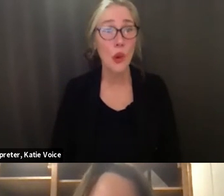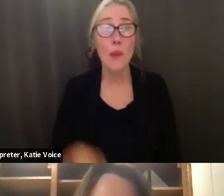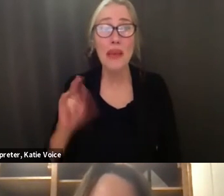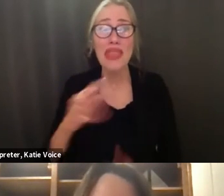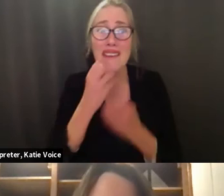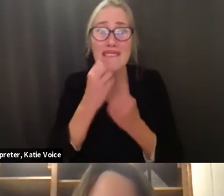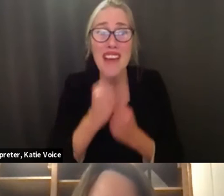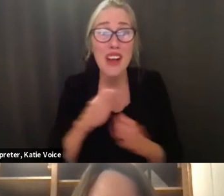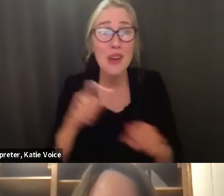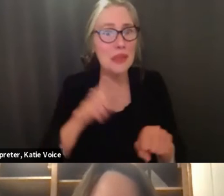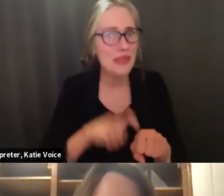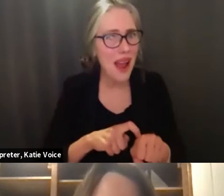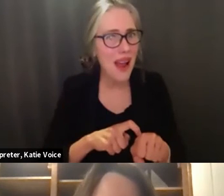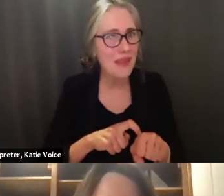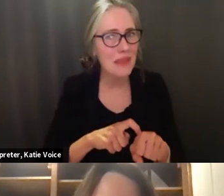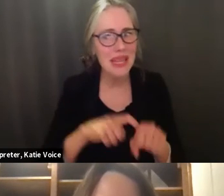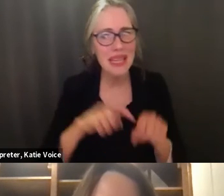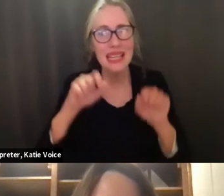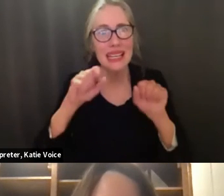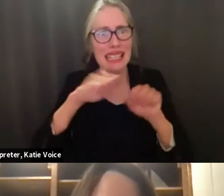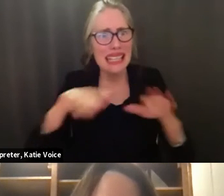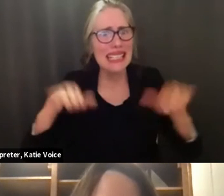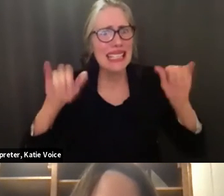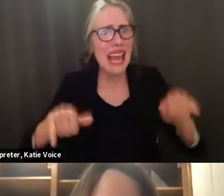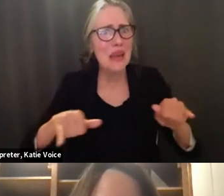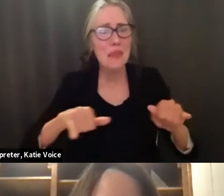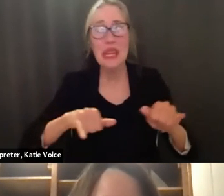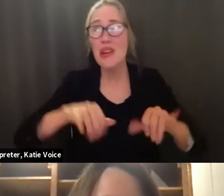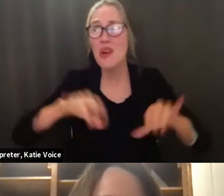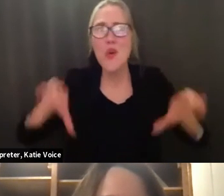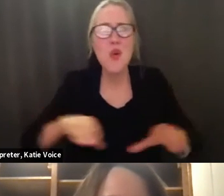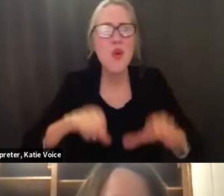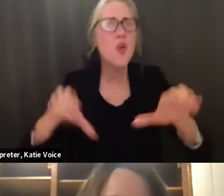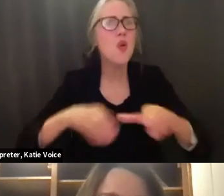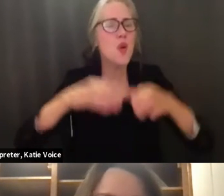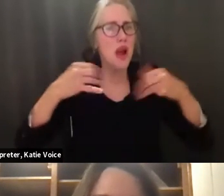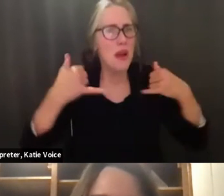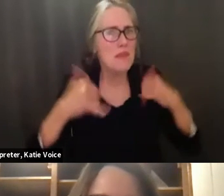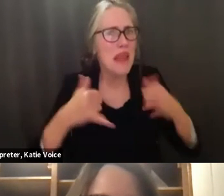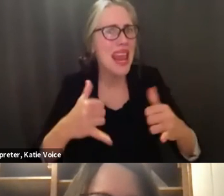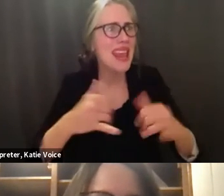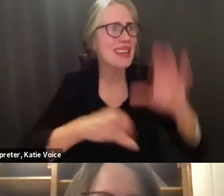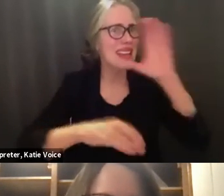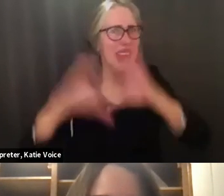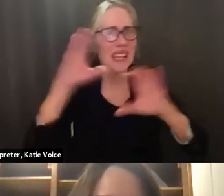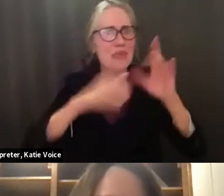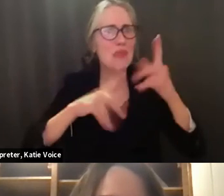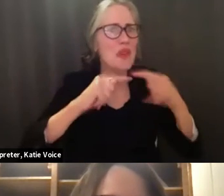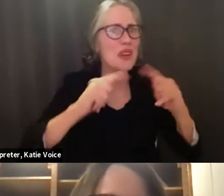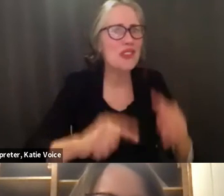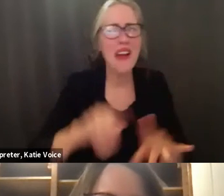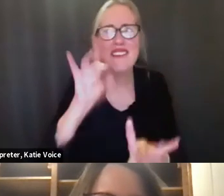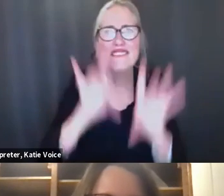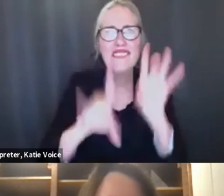en que los estudiantes pueden estar explorando su espacio al aire libre. Próxima diapositiva.